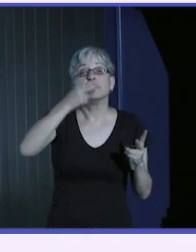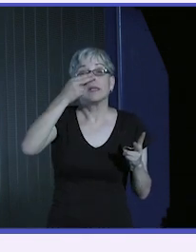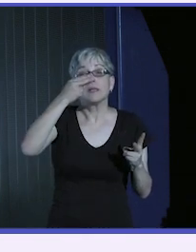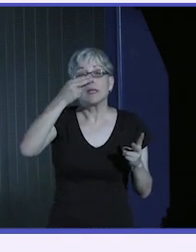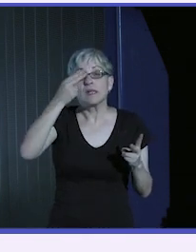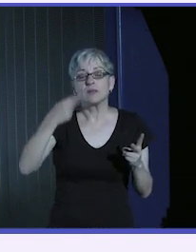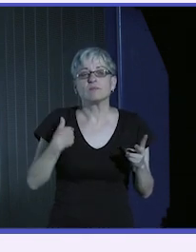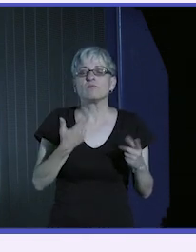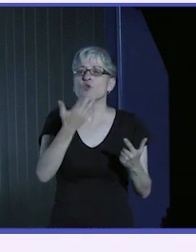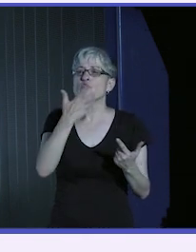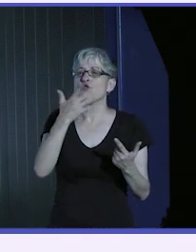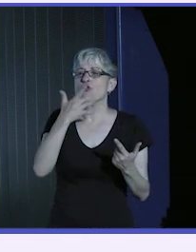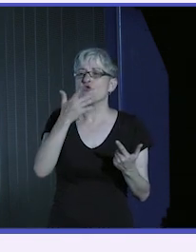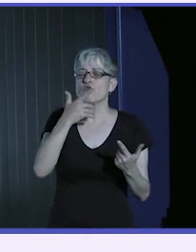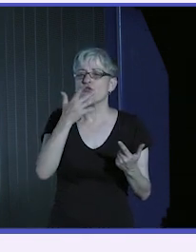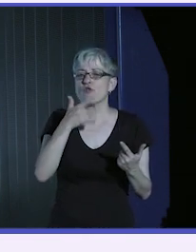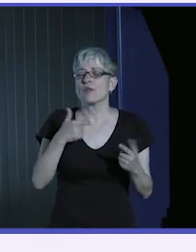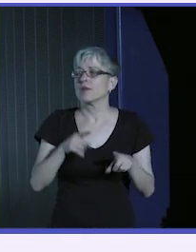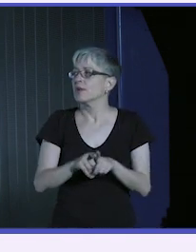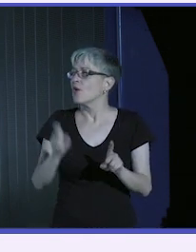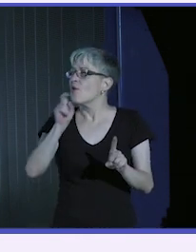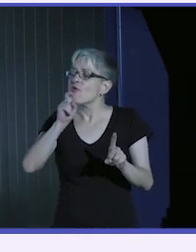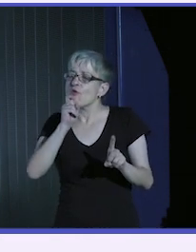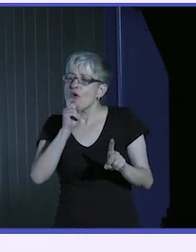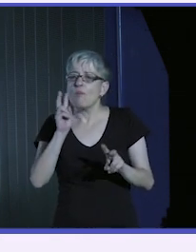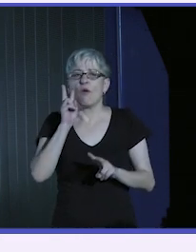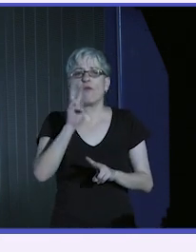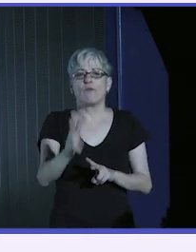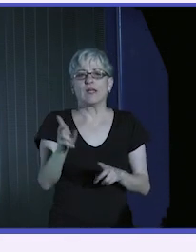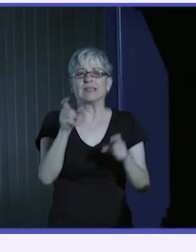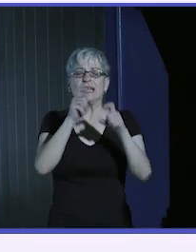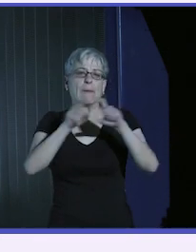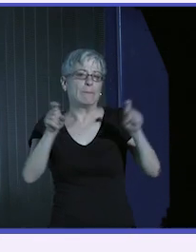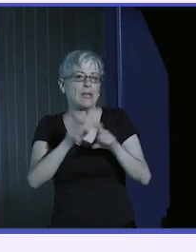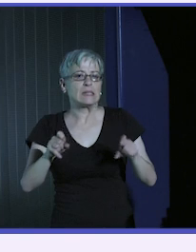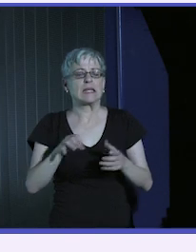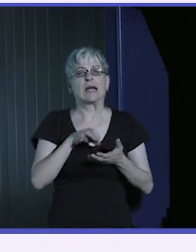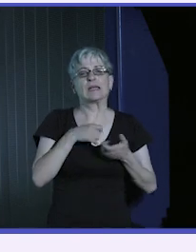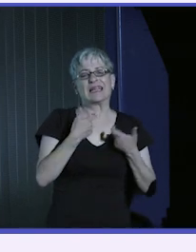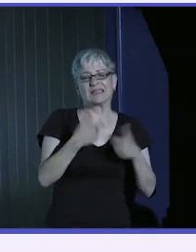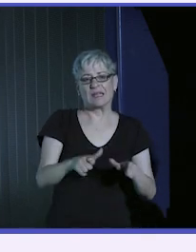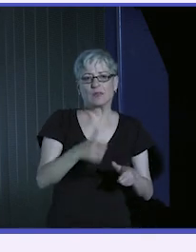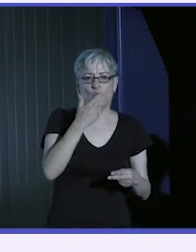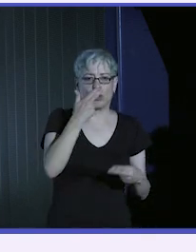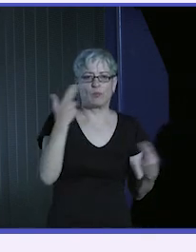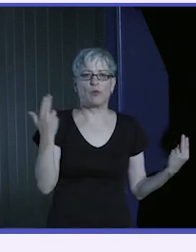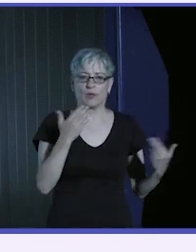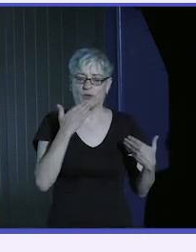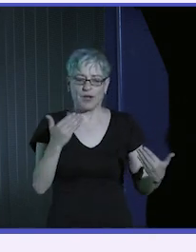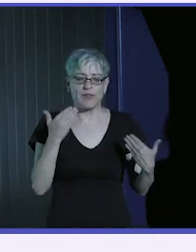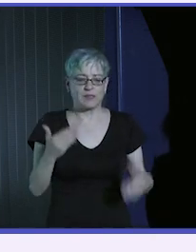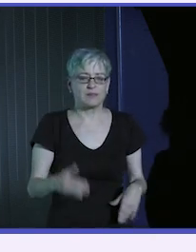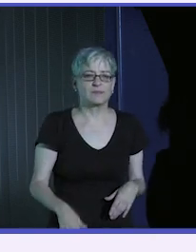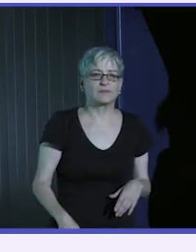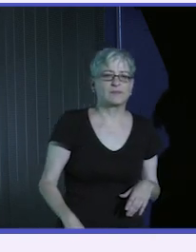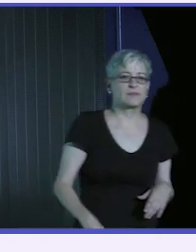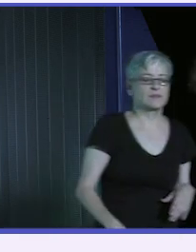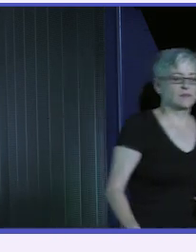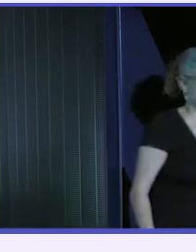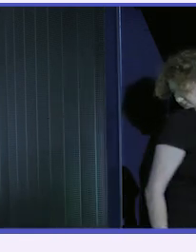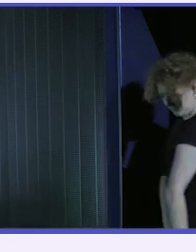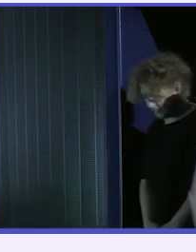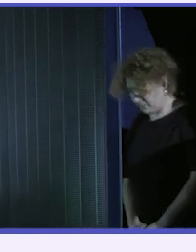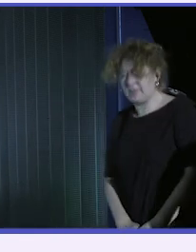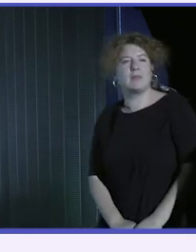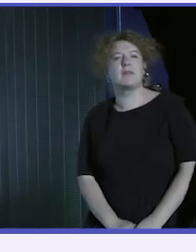si nos cuentas, Natalia, un poco cómo lo están viendo las empresas y el sector público, cómo lo está enfocando. Muchas gracias, Diego. Hemos